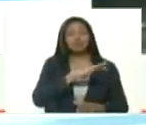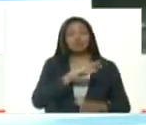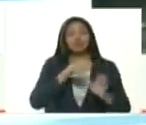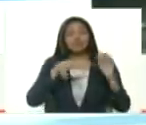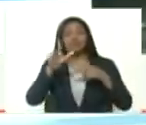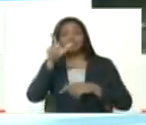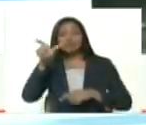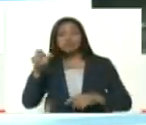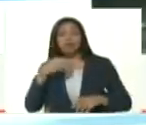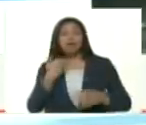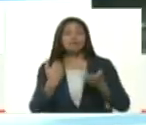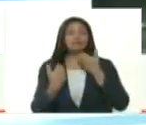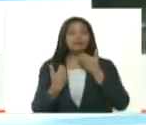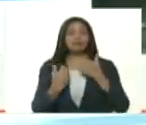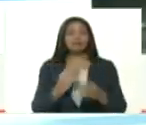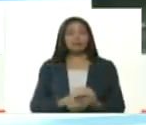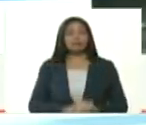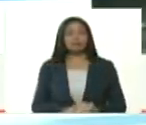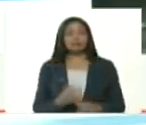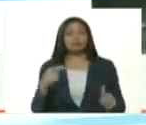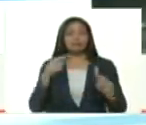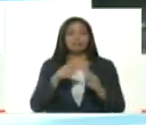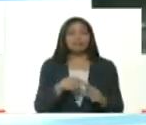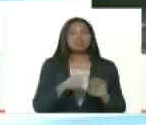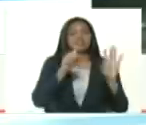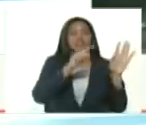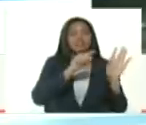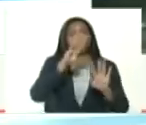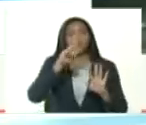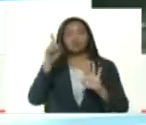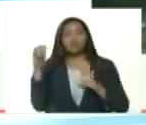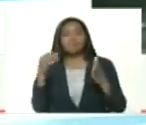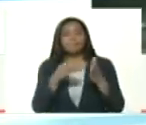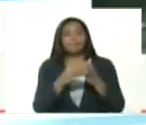27.413 casos, para llegar a